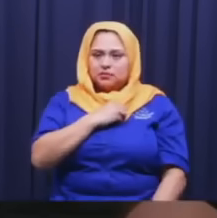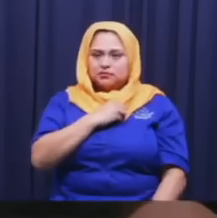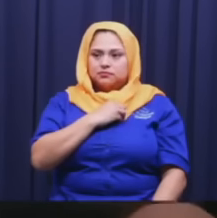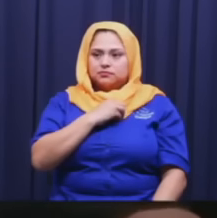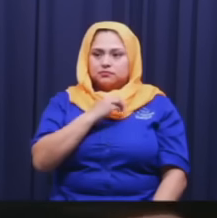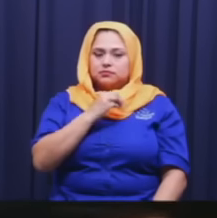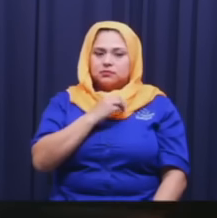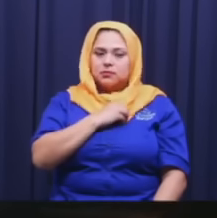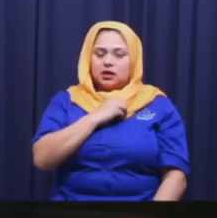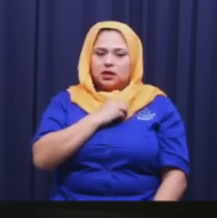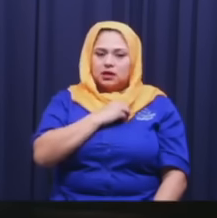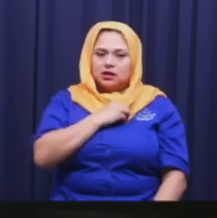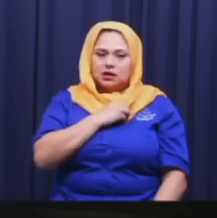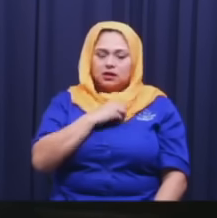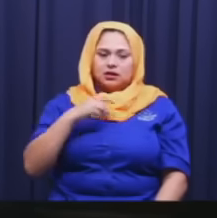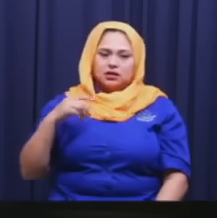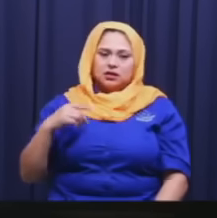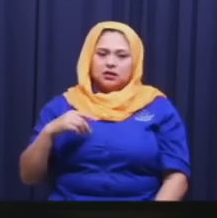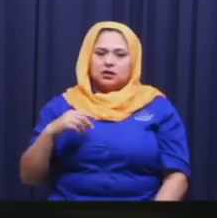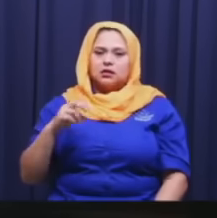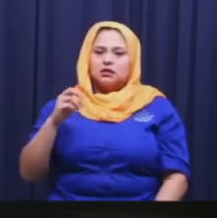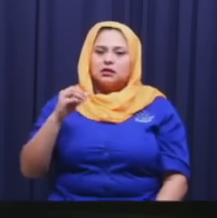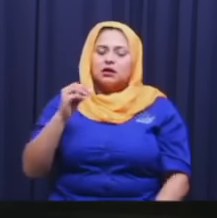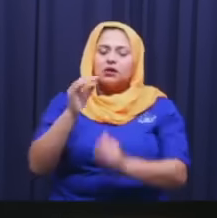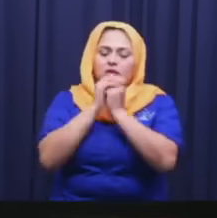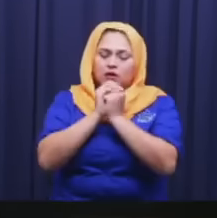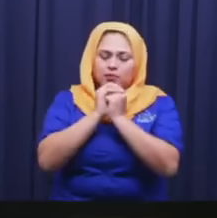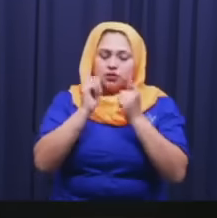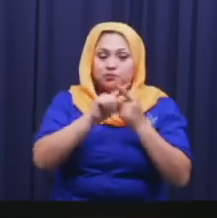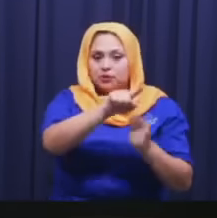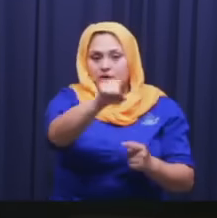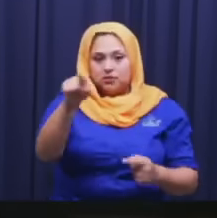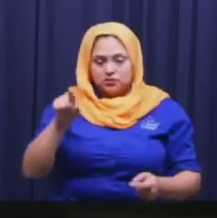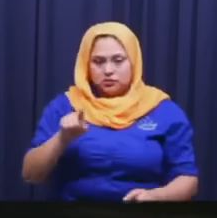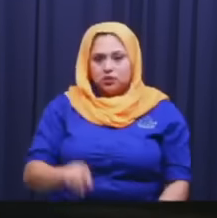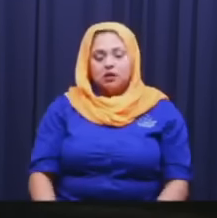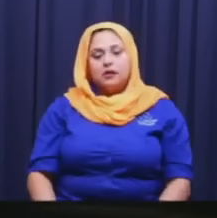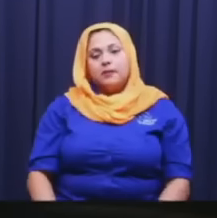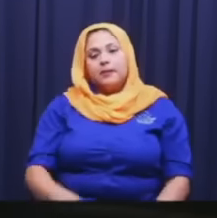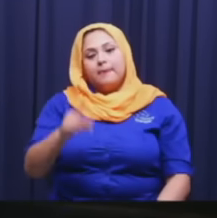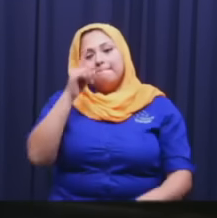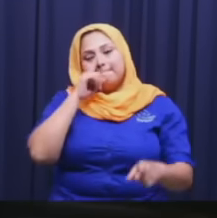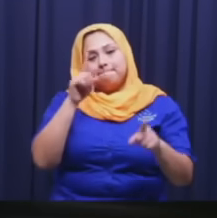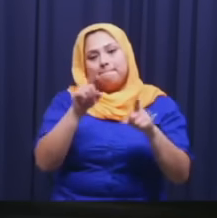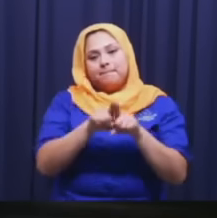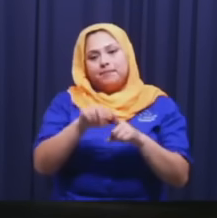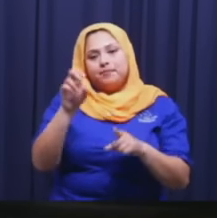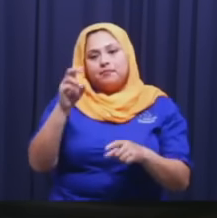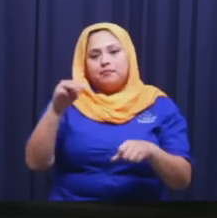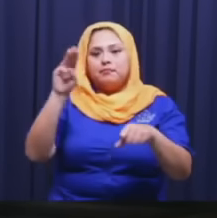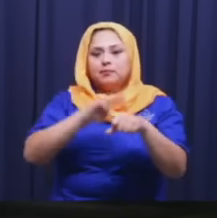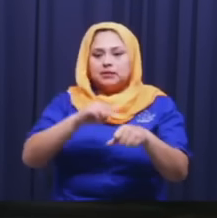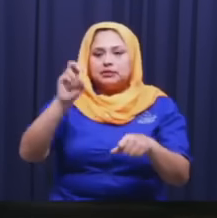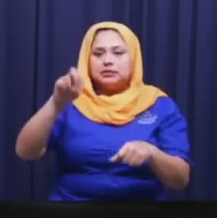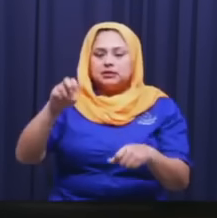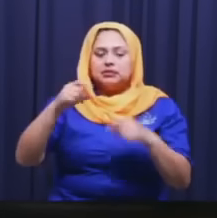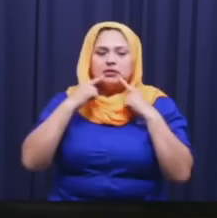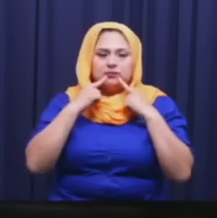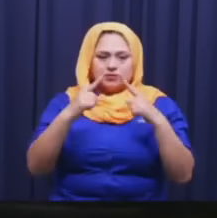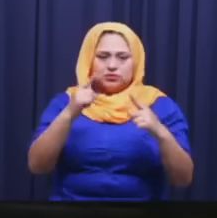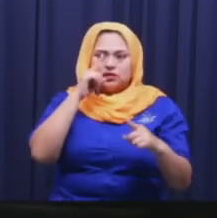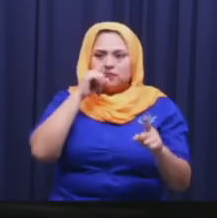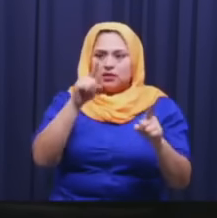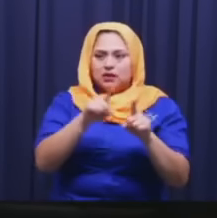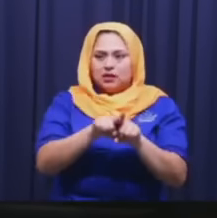podamos atenderles en su petición. Aparte de eso, tenemos también unas peticiones más y un anuncio muy